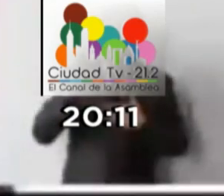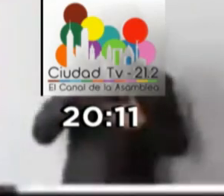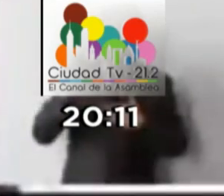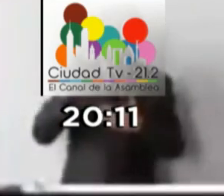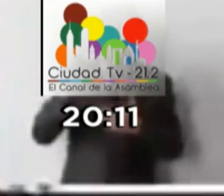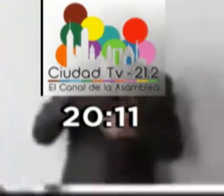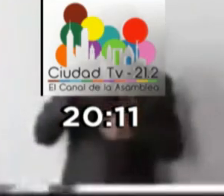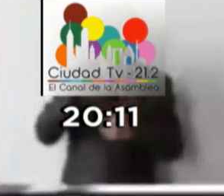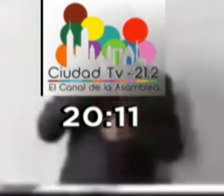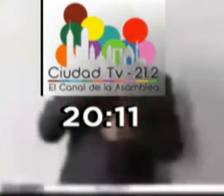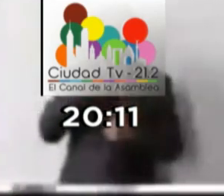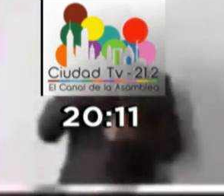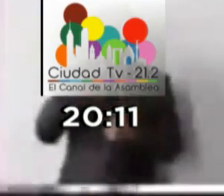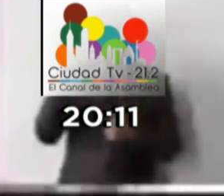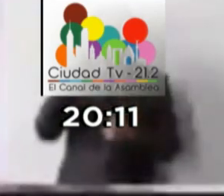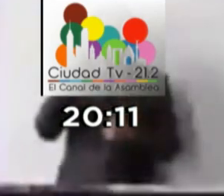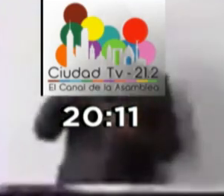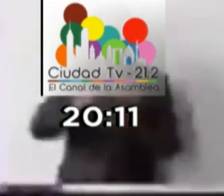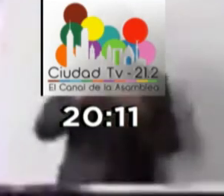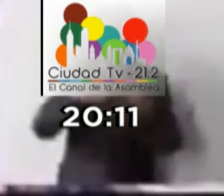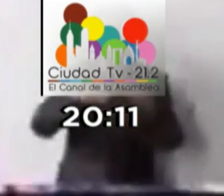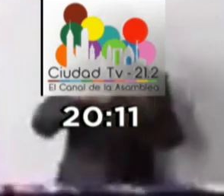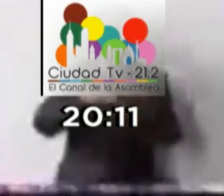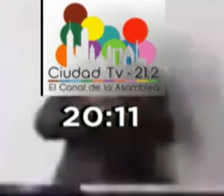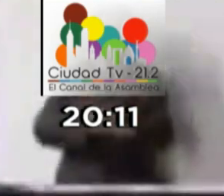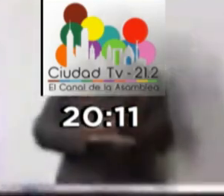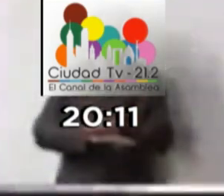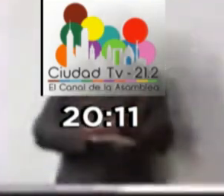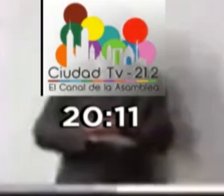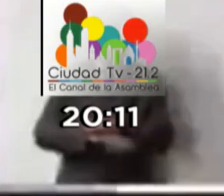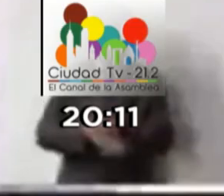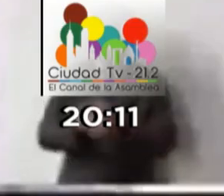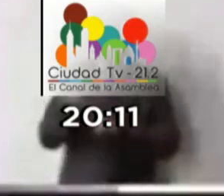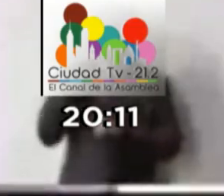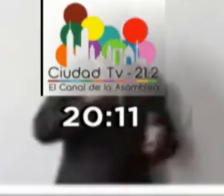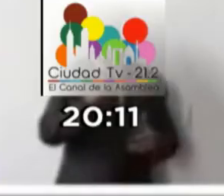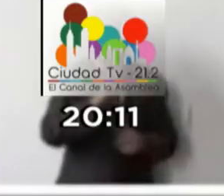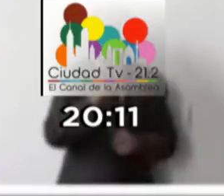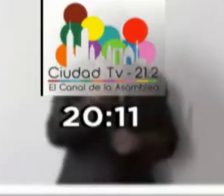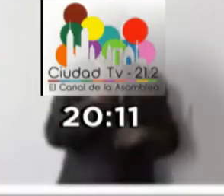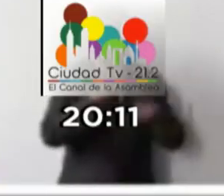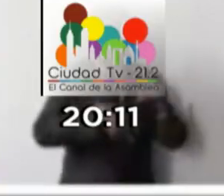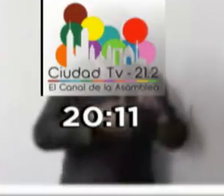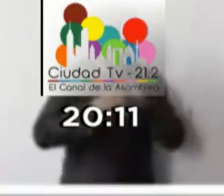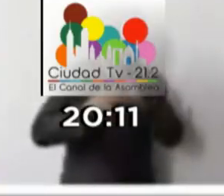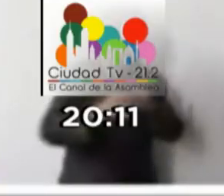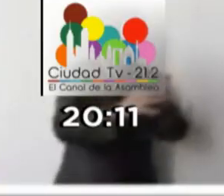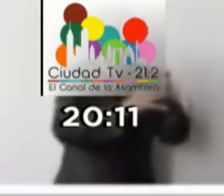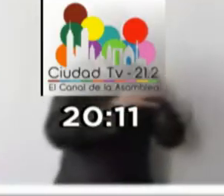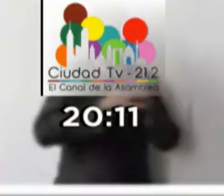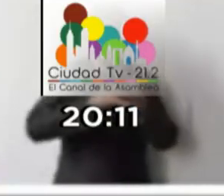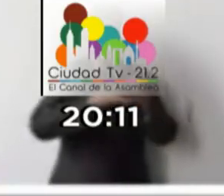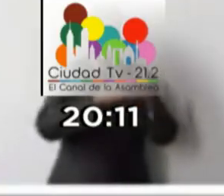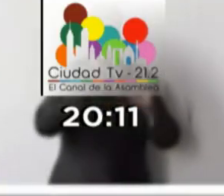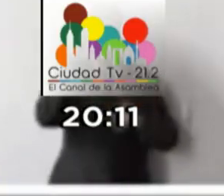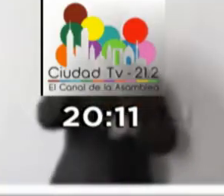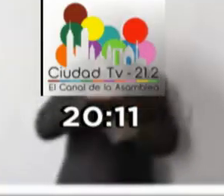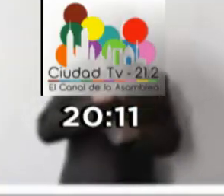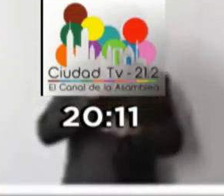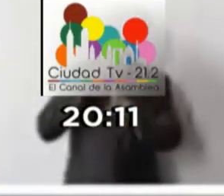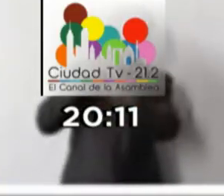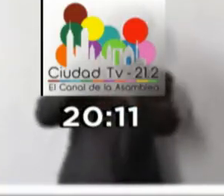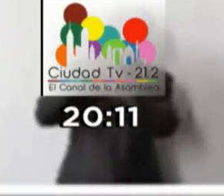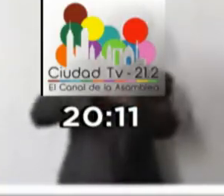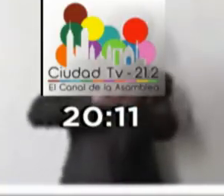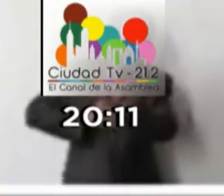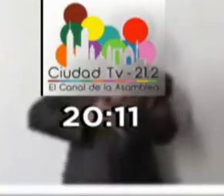que van a haber cambios, que no va a ser lo mismo. Andrés Manuel López Obrador aseguró que